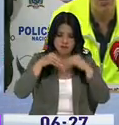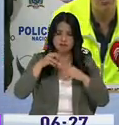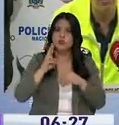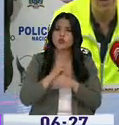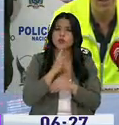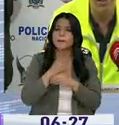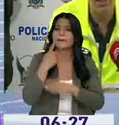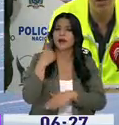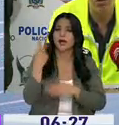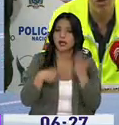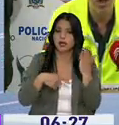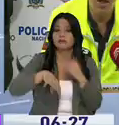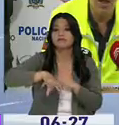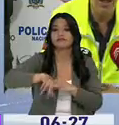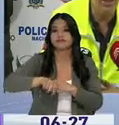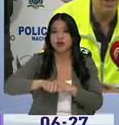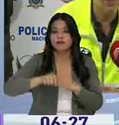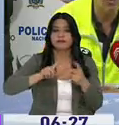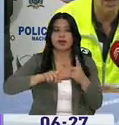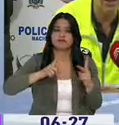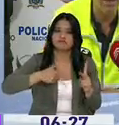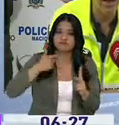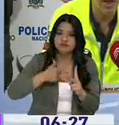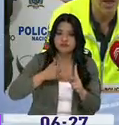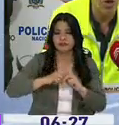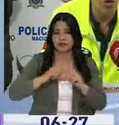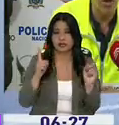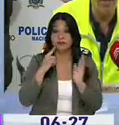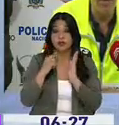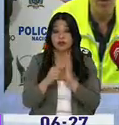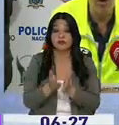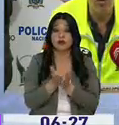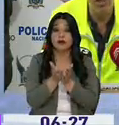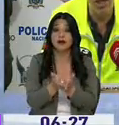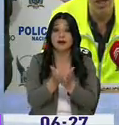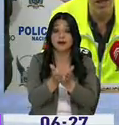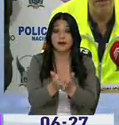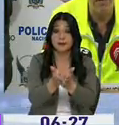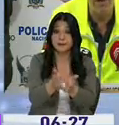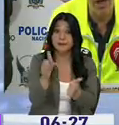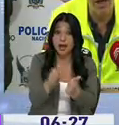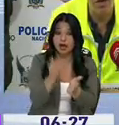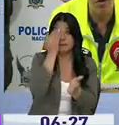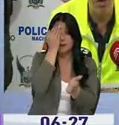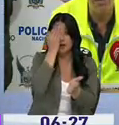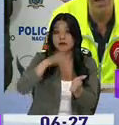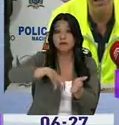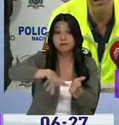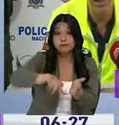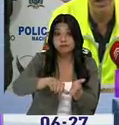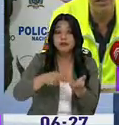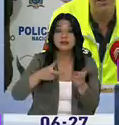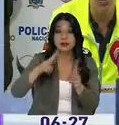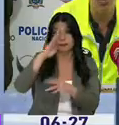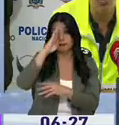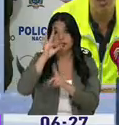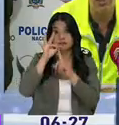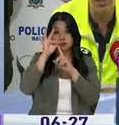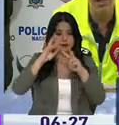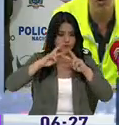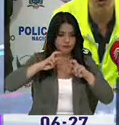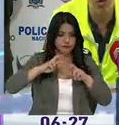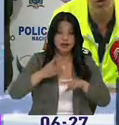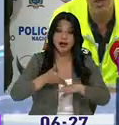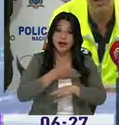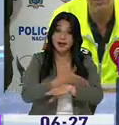en los diferentes delitos, en este caso en alta mar, o también podemos verificar ya con criminalística si son utilizadas